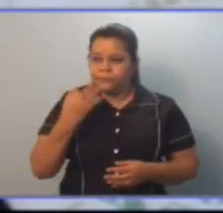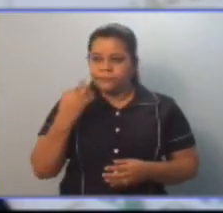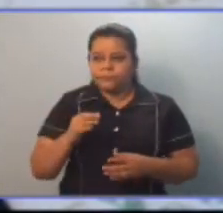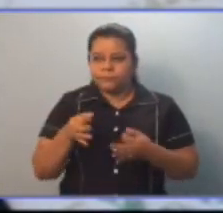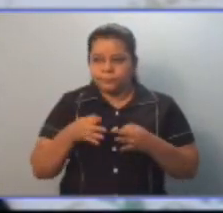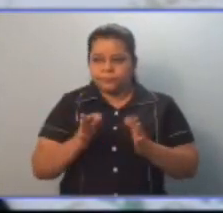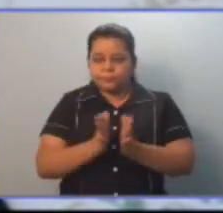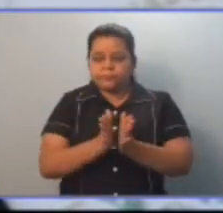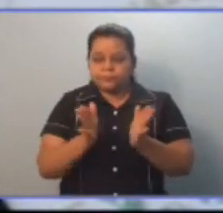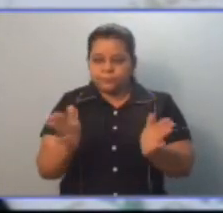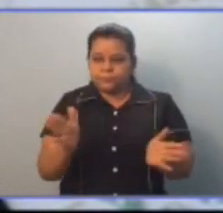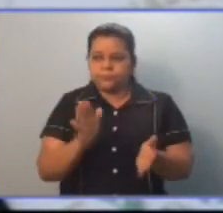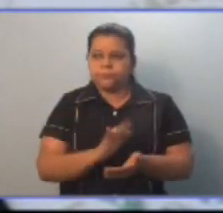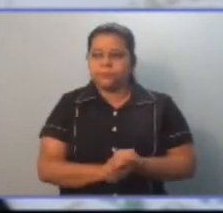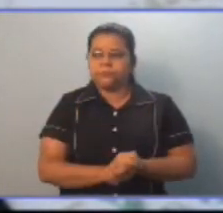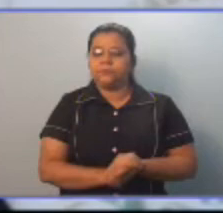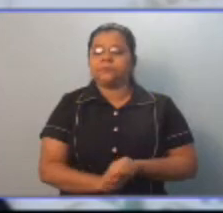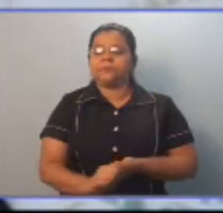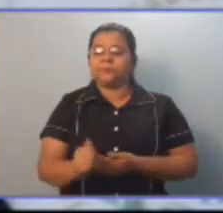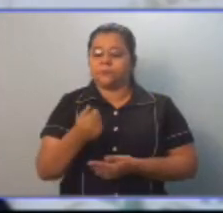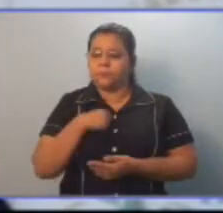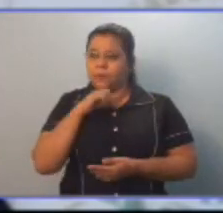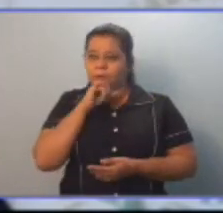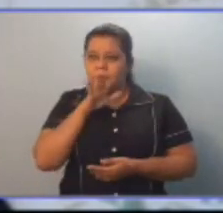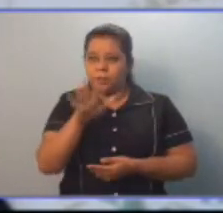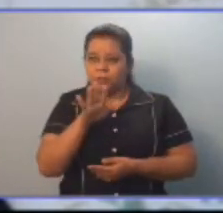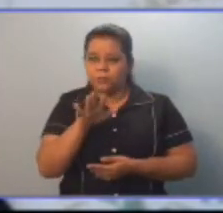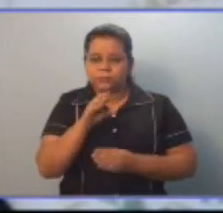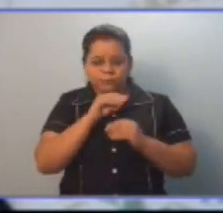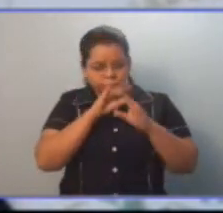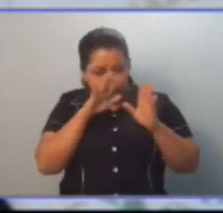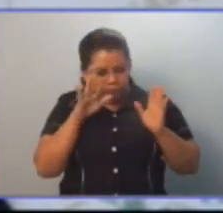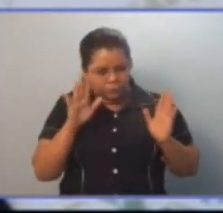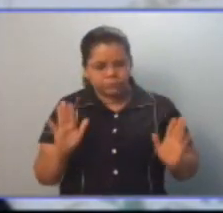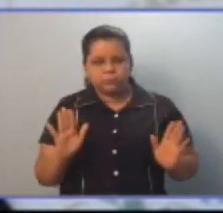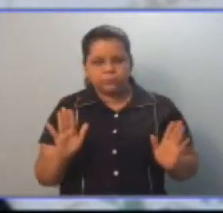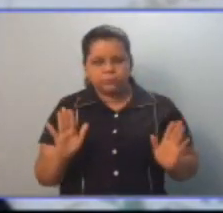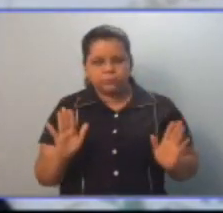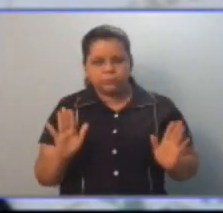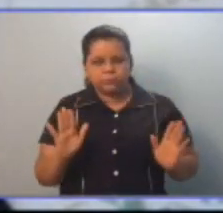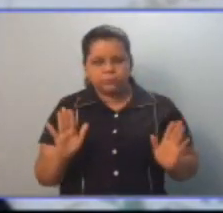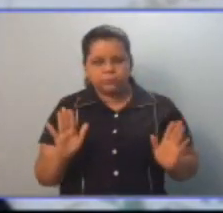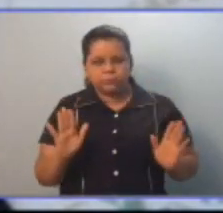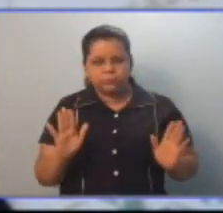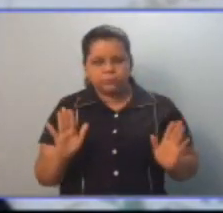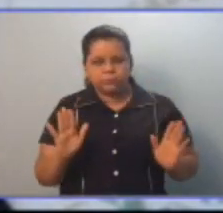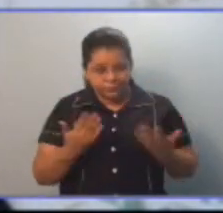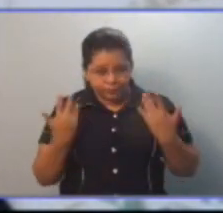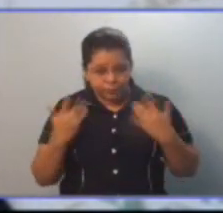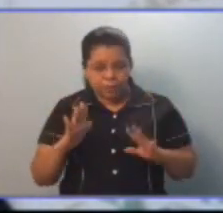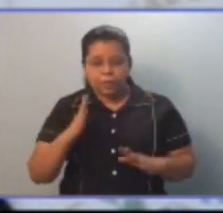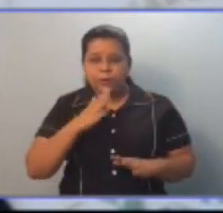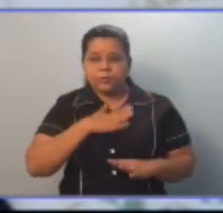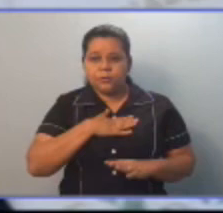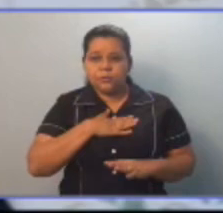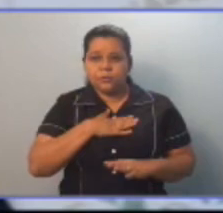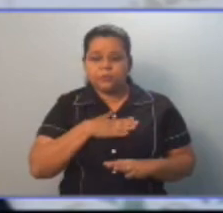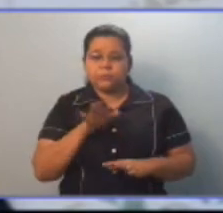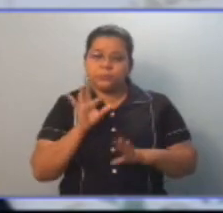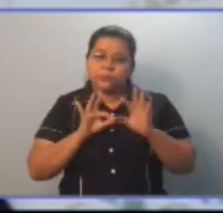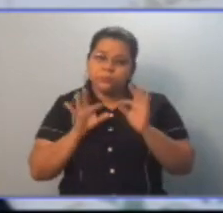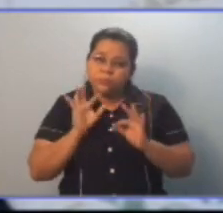forma general, yo lo digo de una forma muy clara, que si se tiene